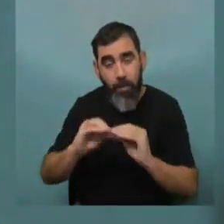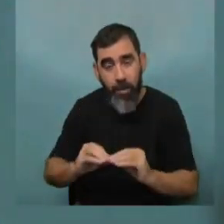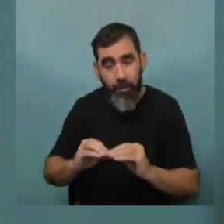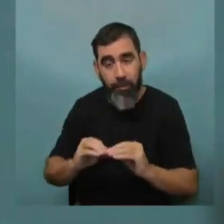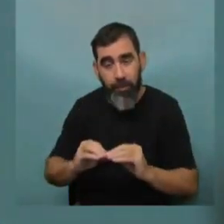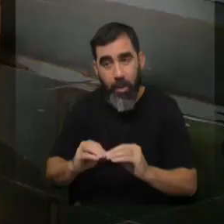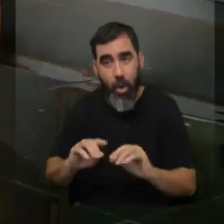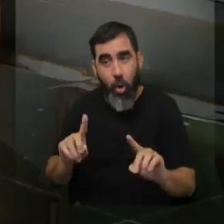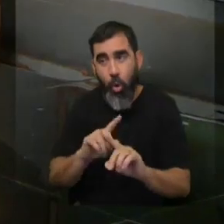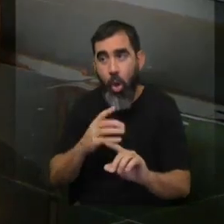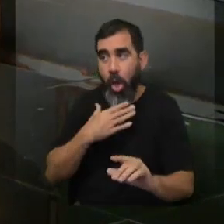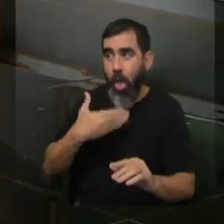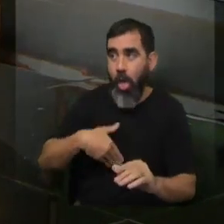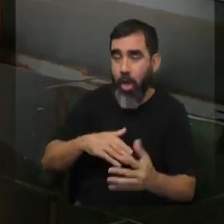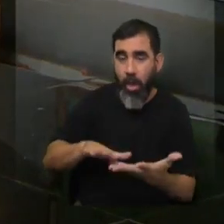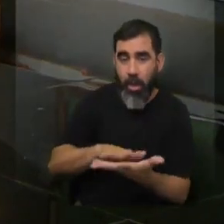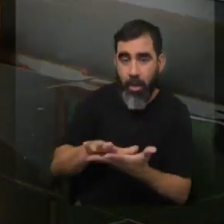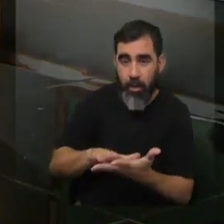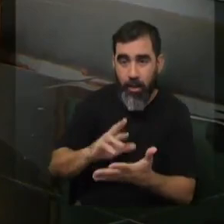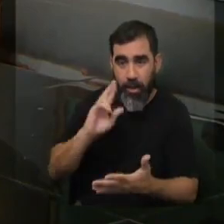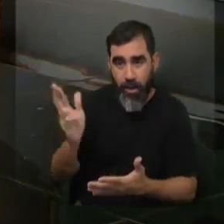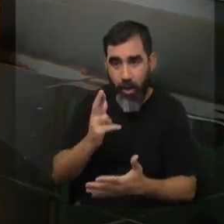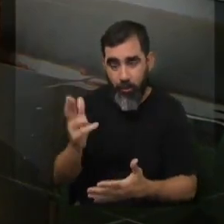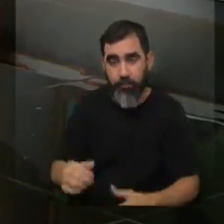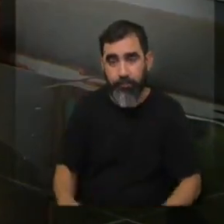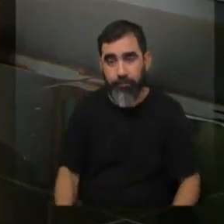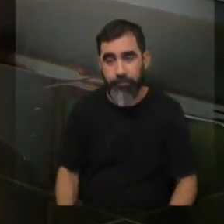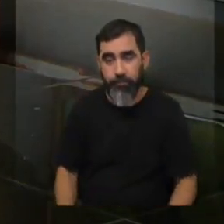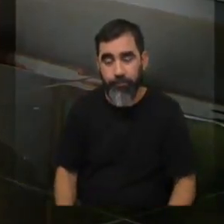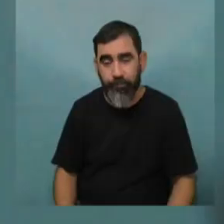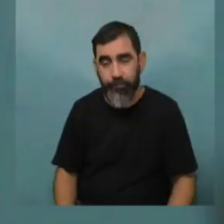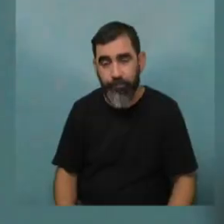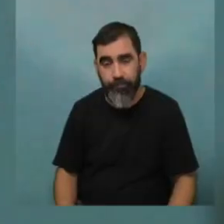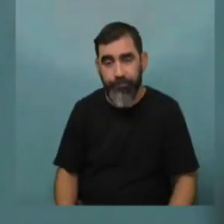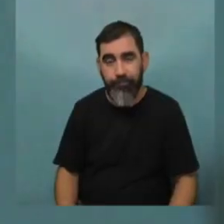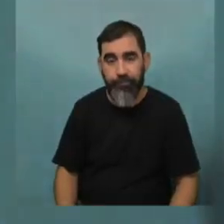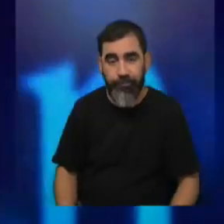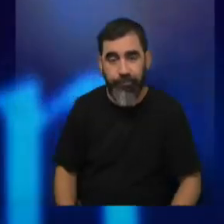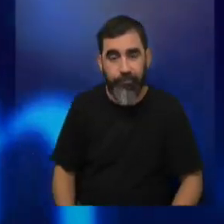misterio. Sí, completamente.